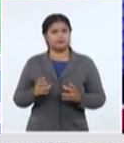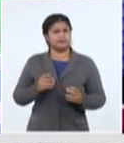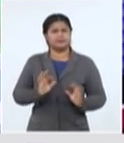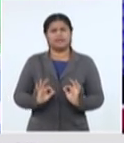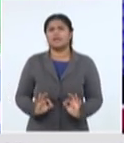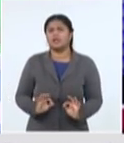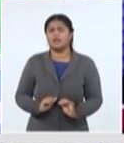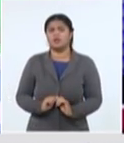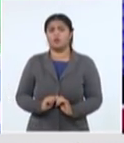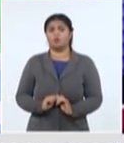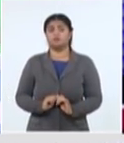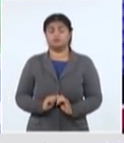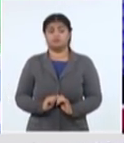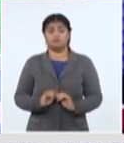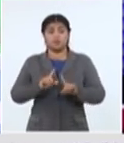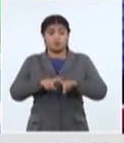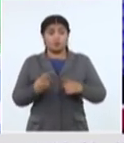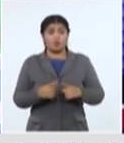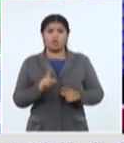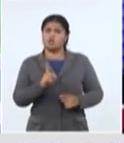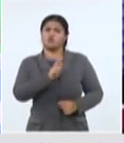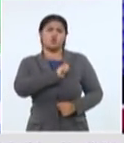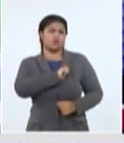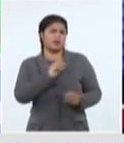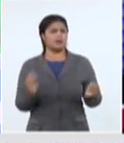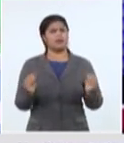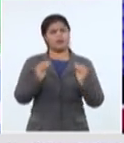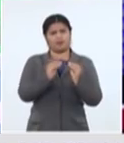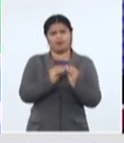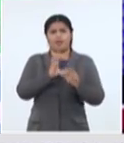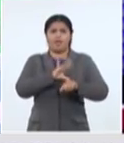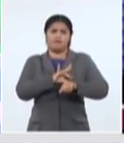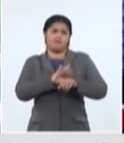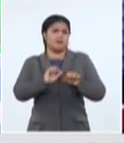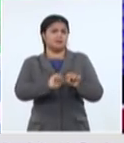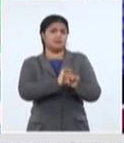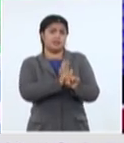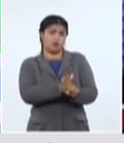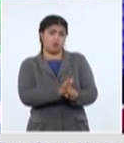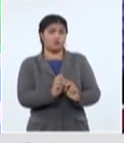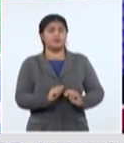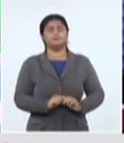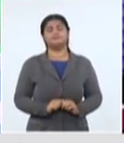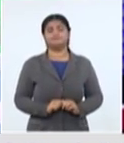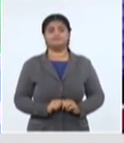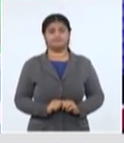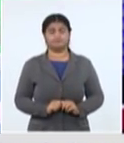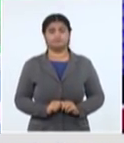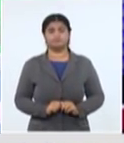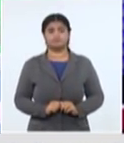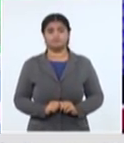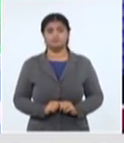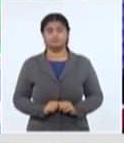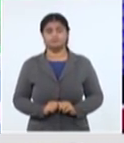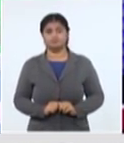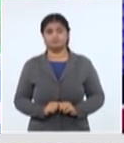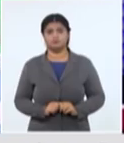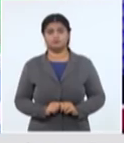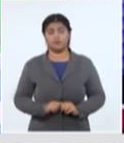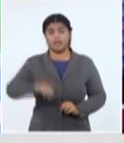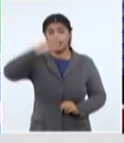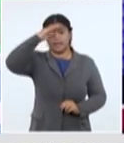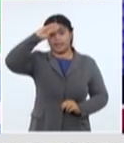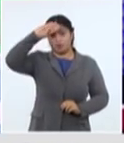inseguridad, incertidumbre, aspectos como nosotros lo habíamos dicho anteriormente, que los pacientes de nosotros están bastante entrenados, por decirlo de alguna